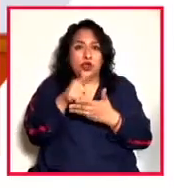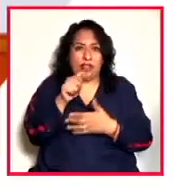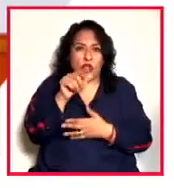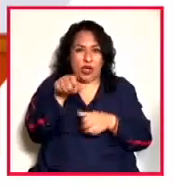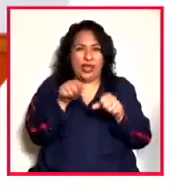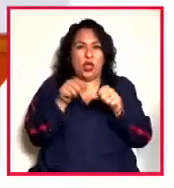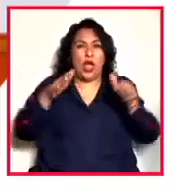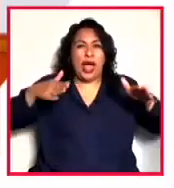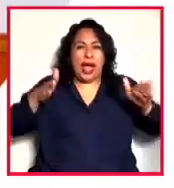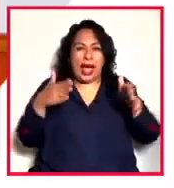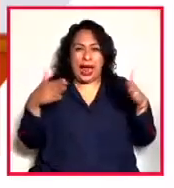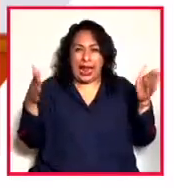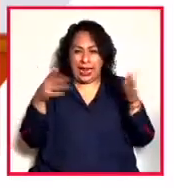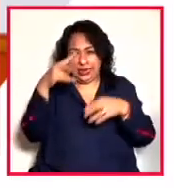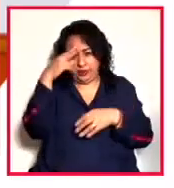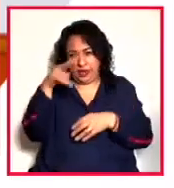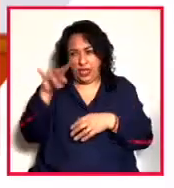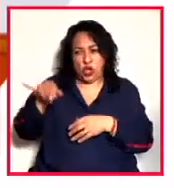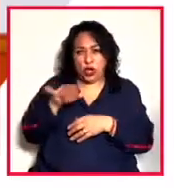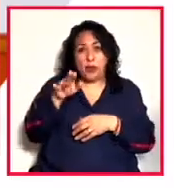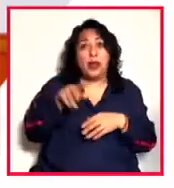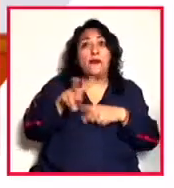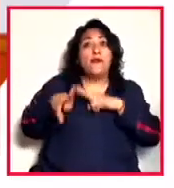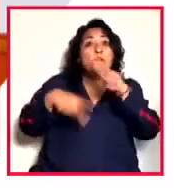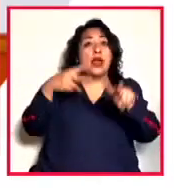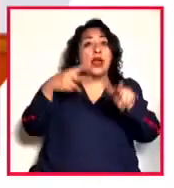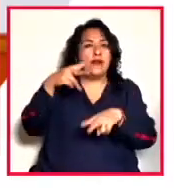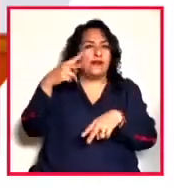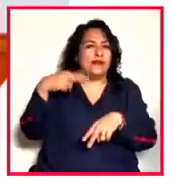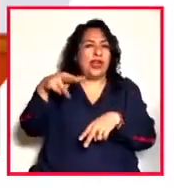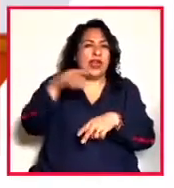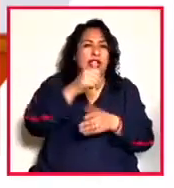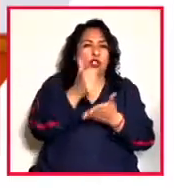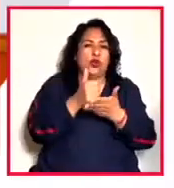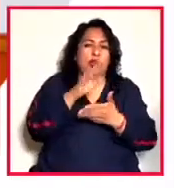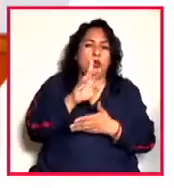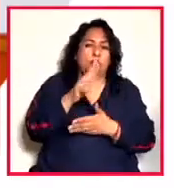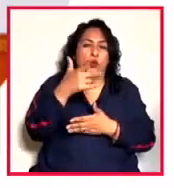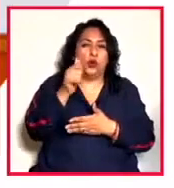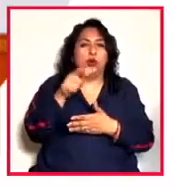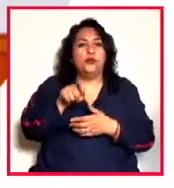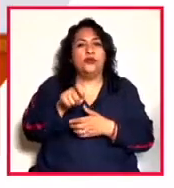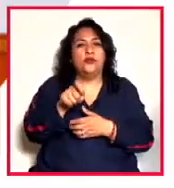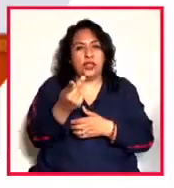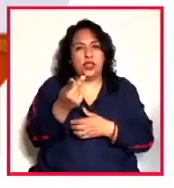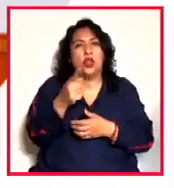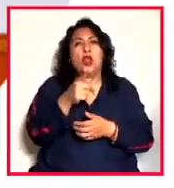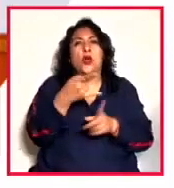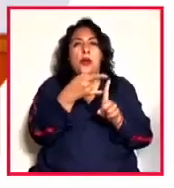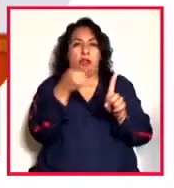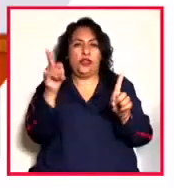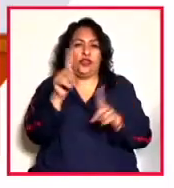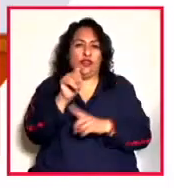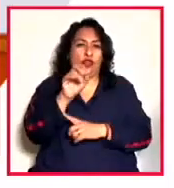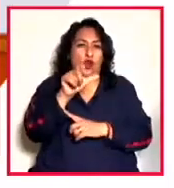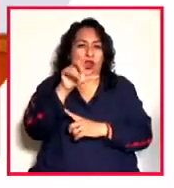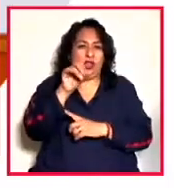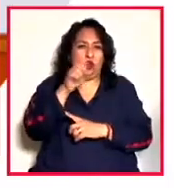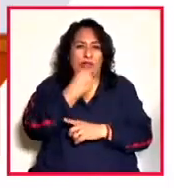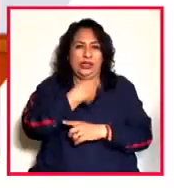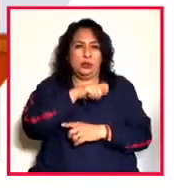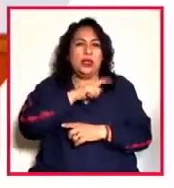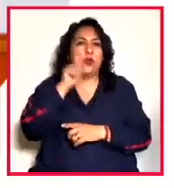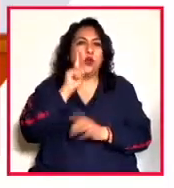Jorge Marín continuarán su viaje a la ciudad de Burgos. Para Canal 22, desde la Puerta de la Bisagra, en Toledo, España, Francina